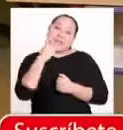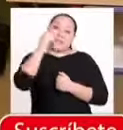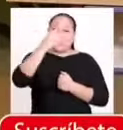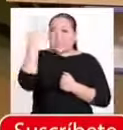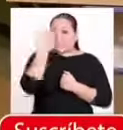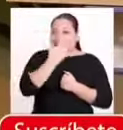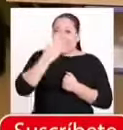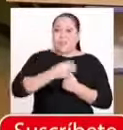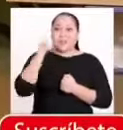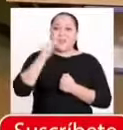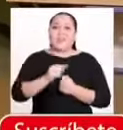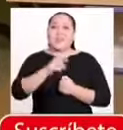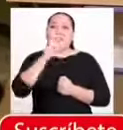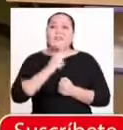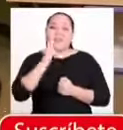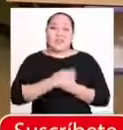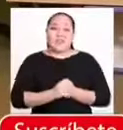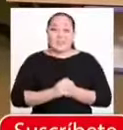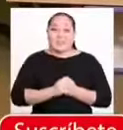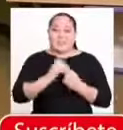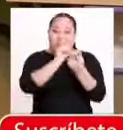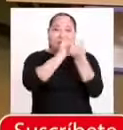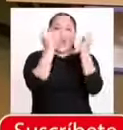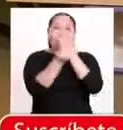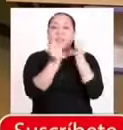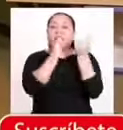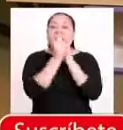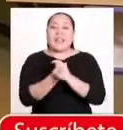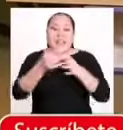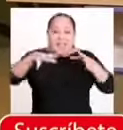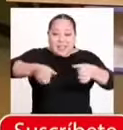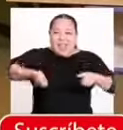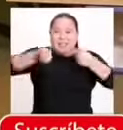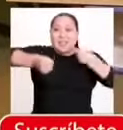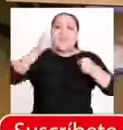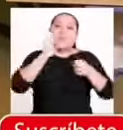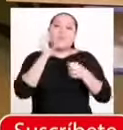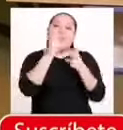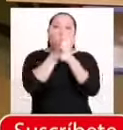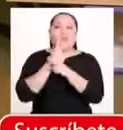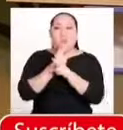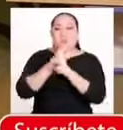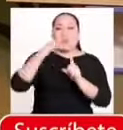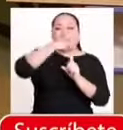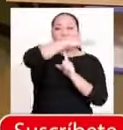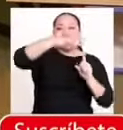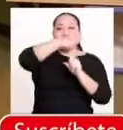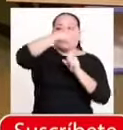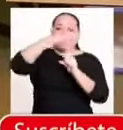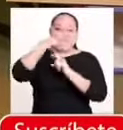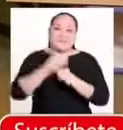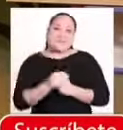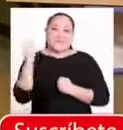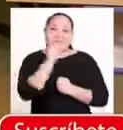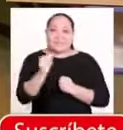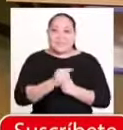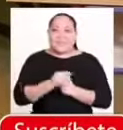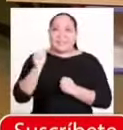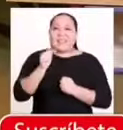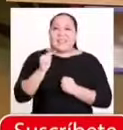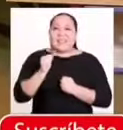negra y una roja. Se convertirán en tachos de basura para cuidar el medio ambiente. Y les